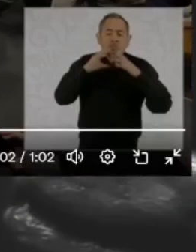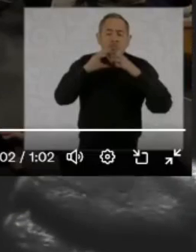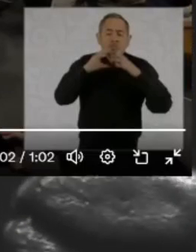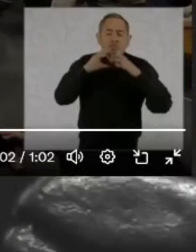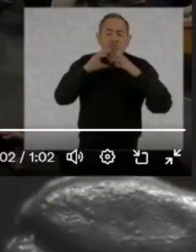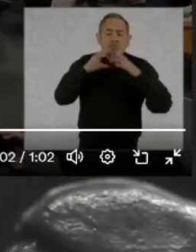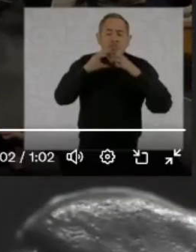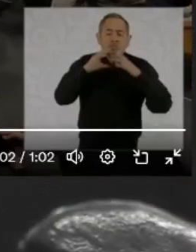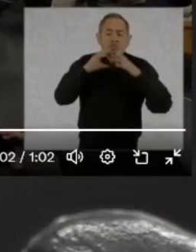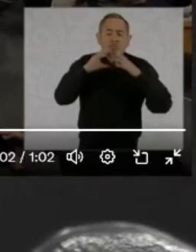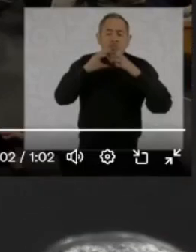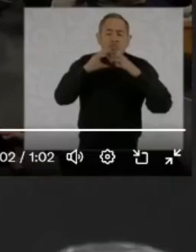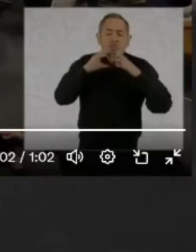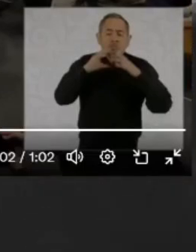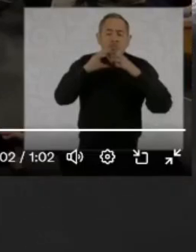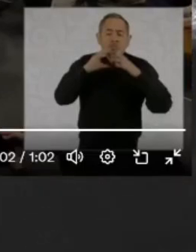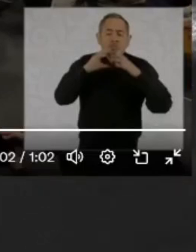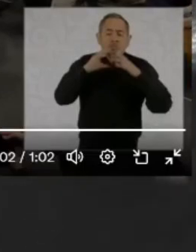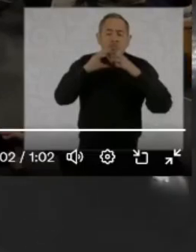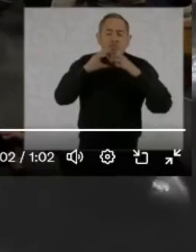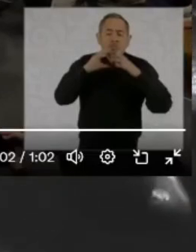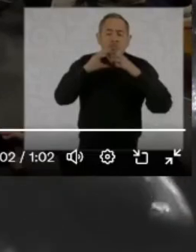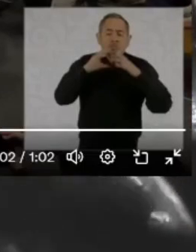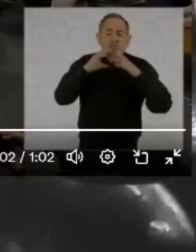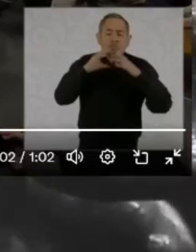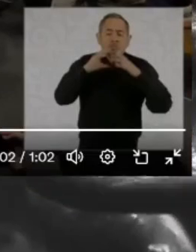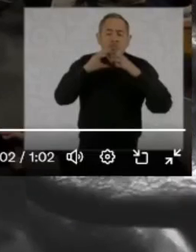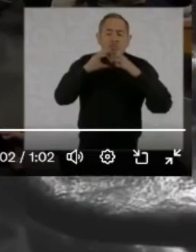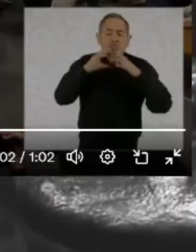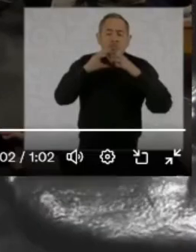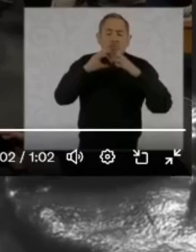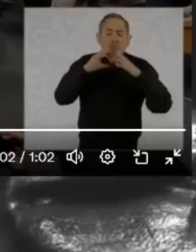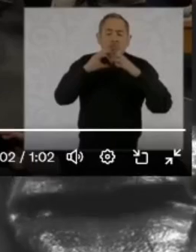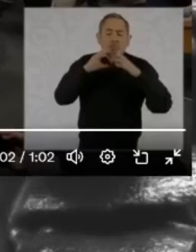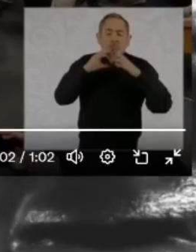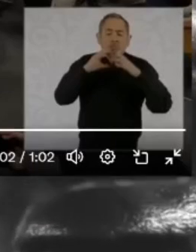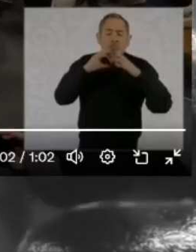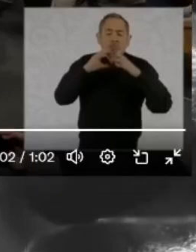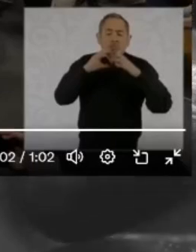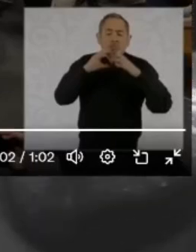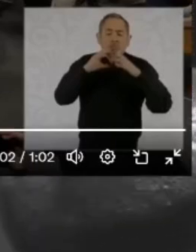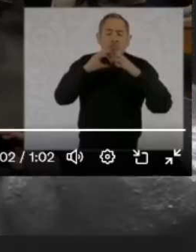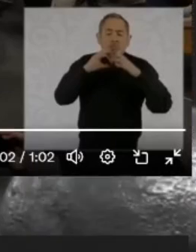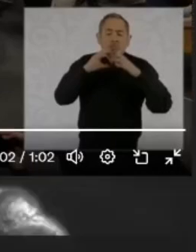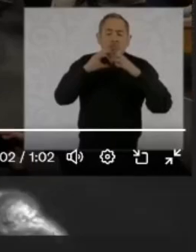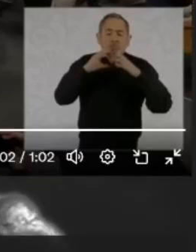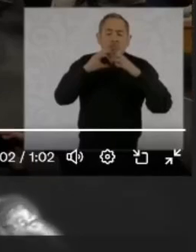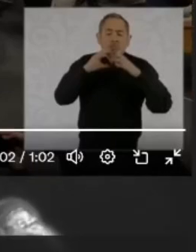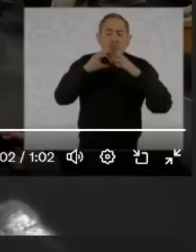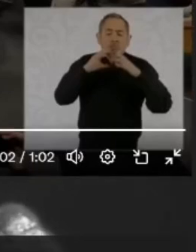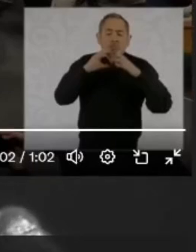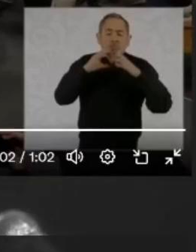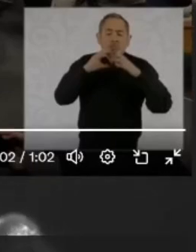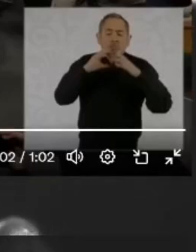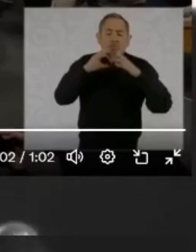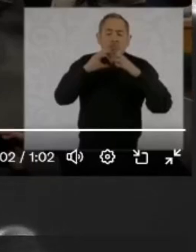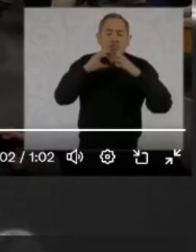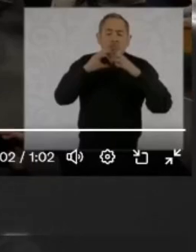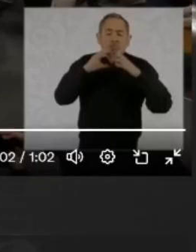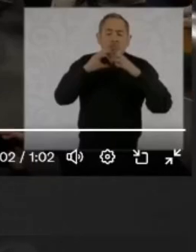cierto, vi que hace rato te mencionó el maestro, buen comentario, por cierto, y que te mencionó el